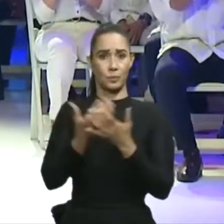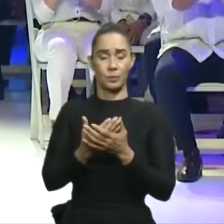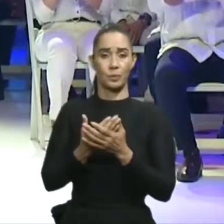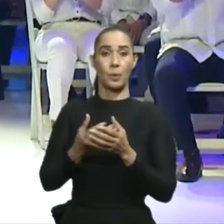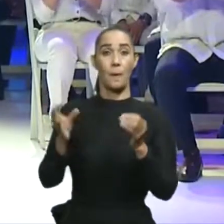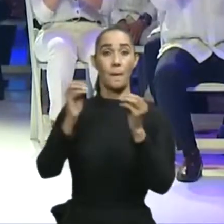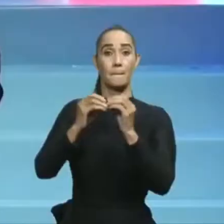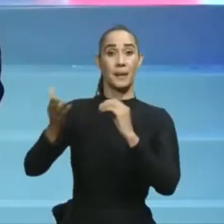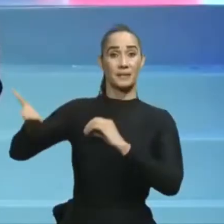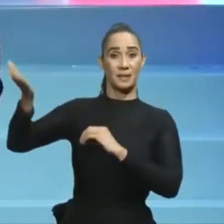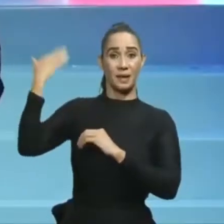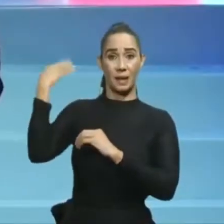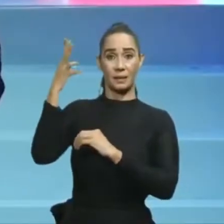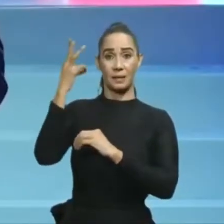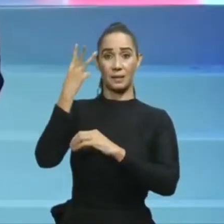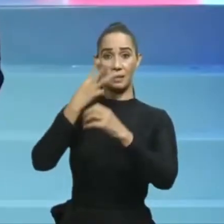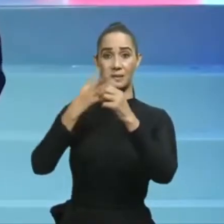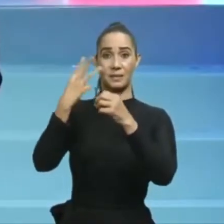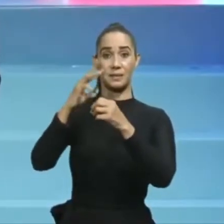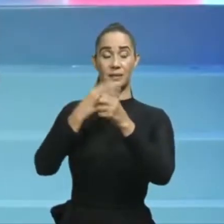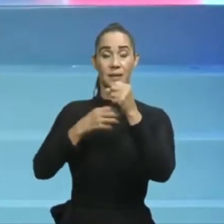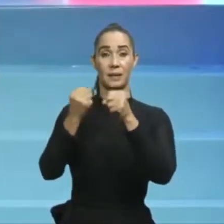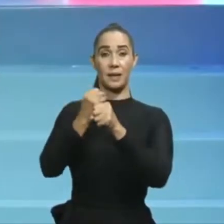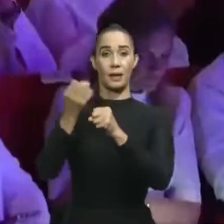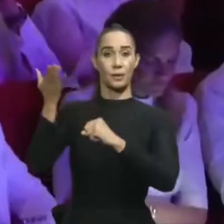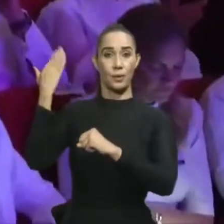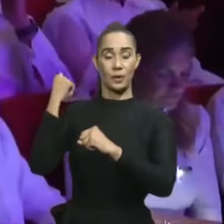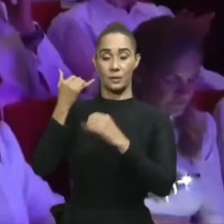los 16 años anteriores juntos